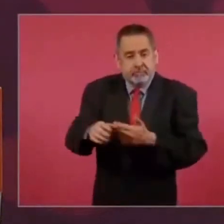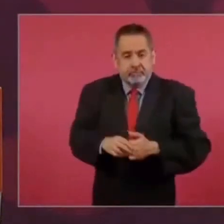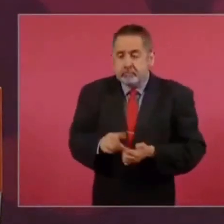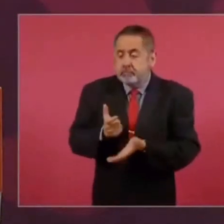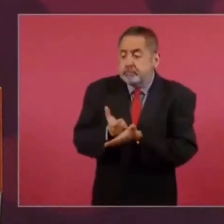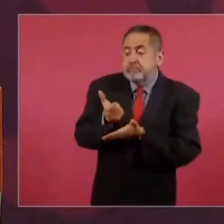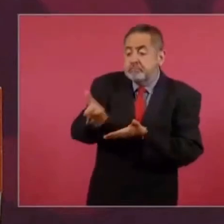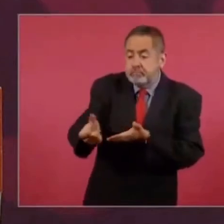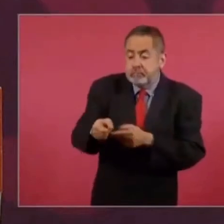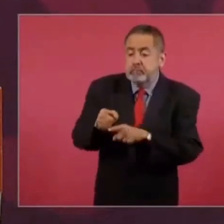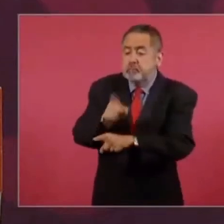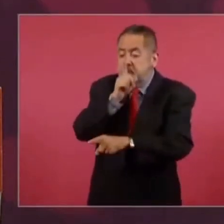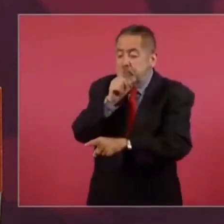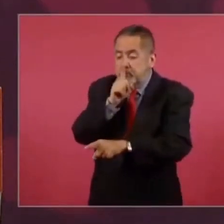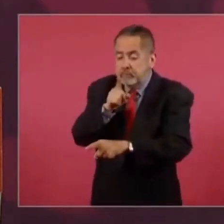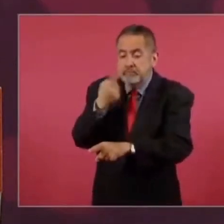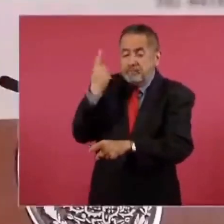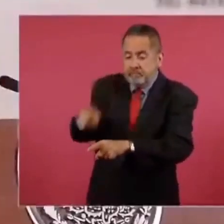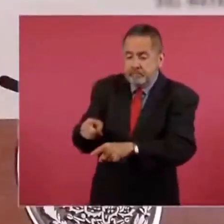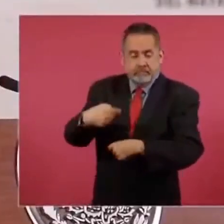maiciaba Limantur.